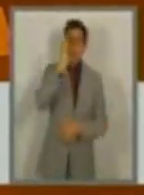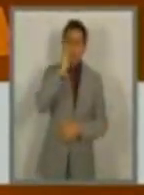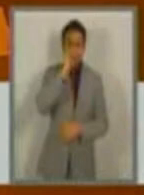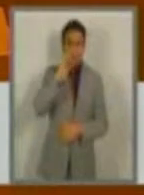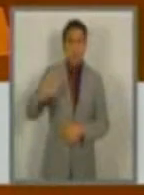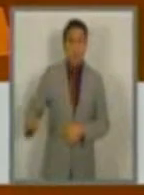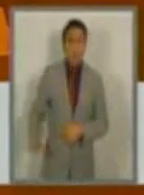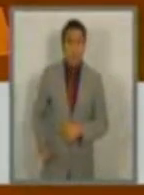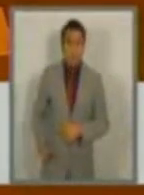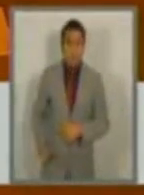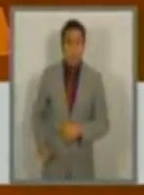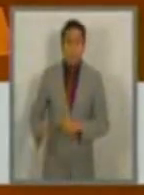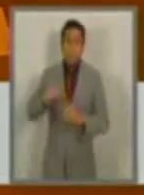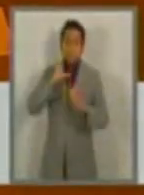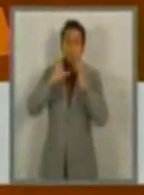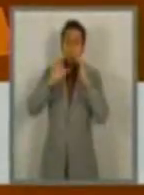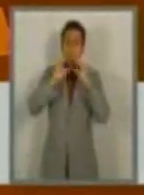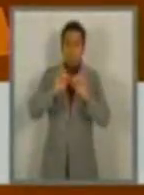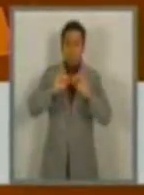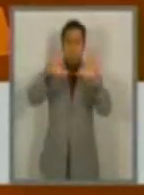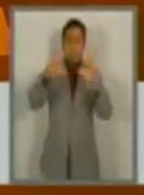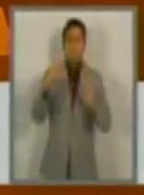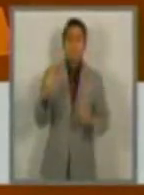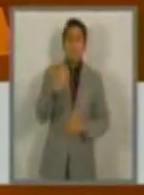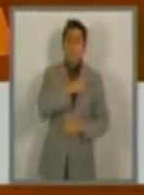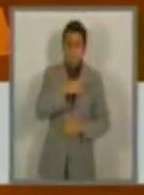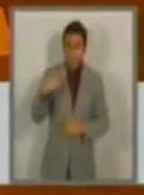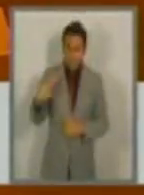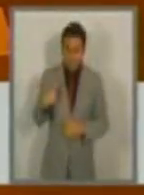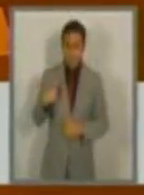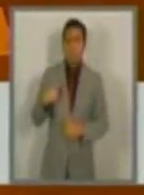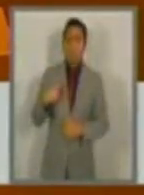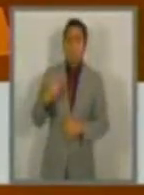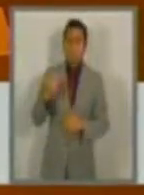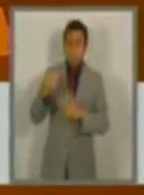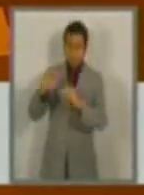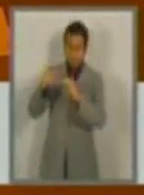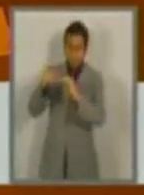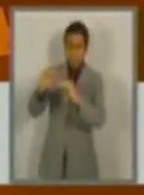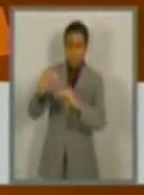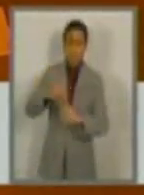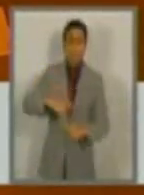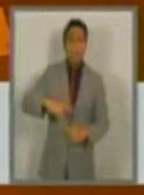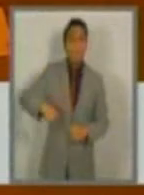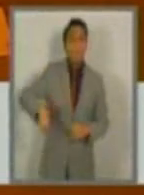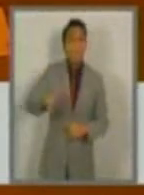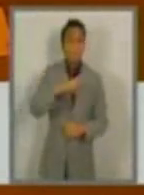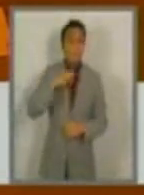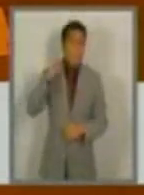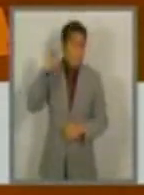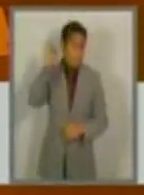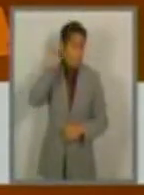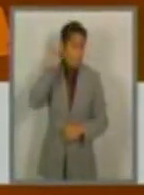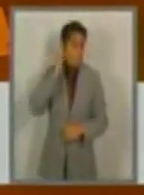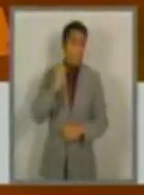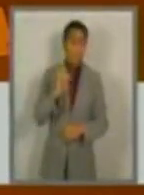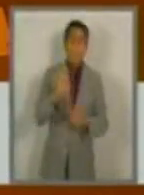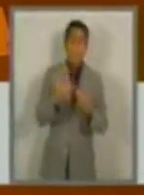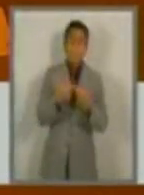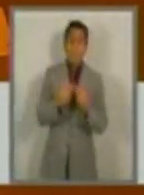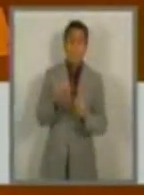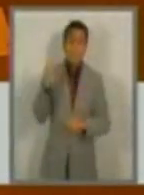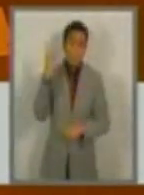gubernamental tiene que ser regulada. Los senadores del PRI los invitamos a reflexionar sobre nuestras obligaciones